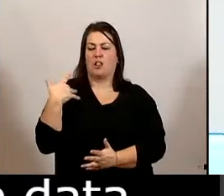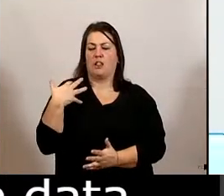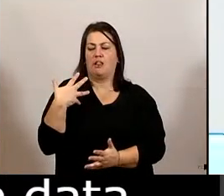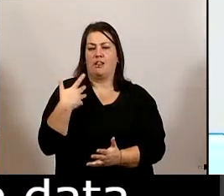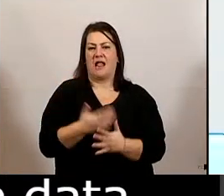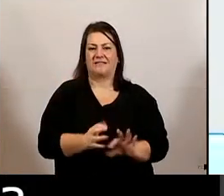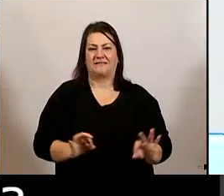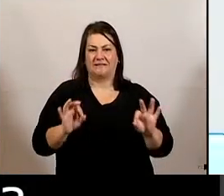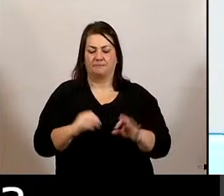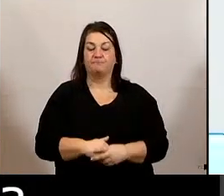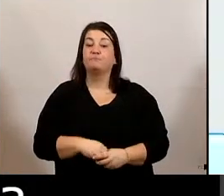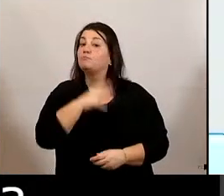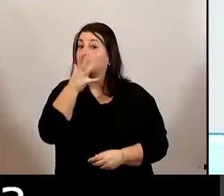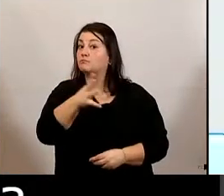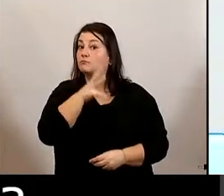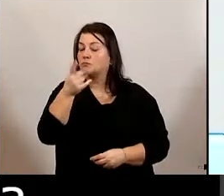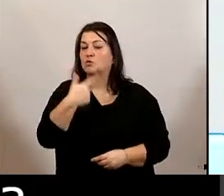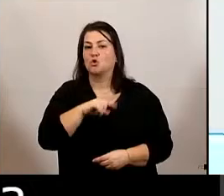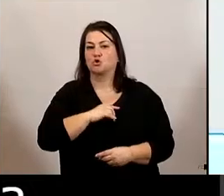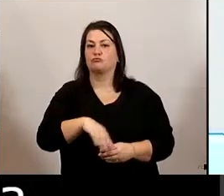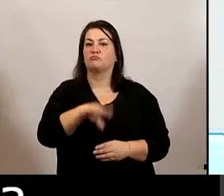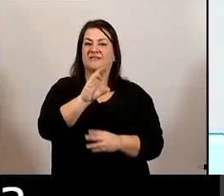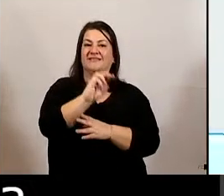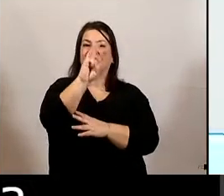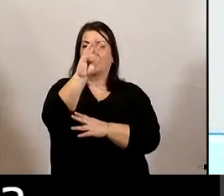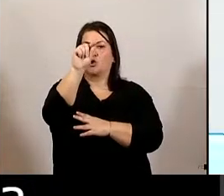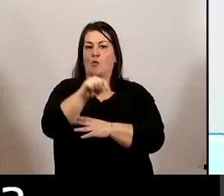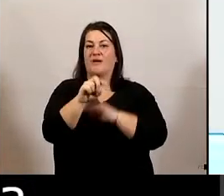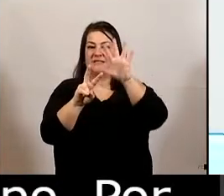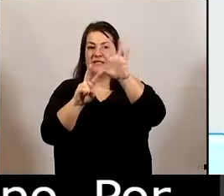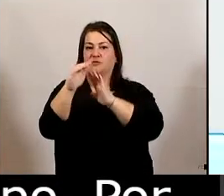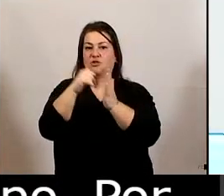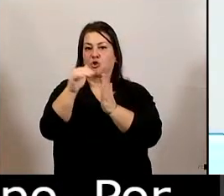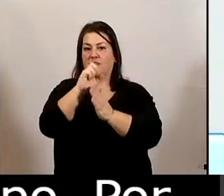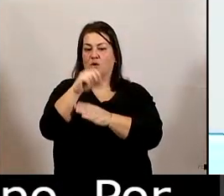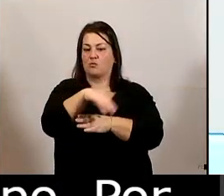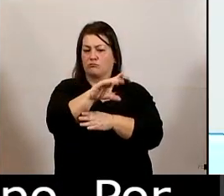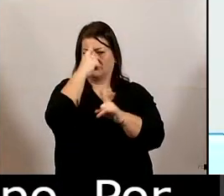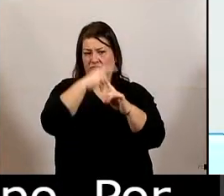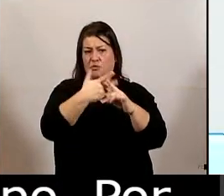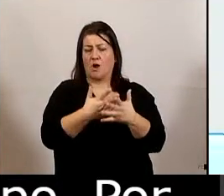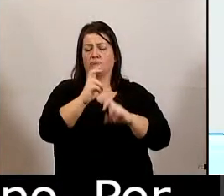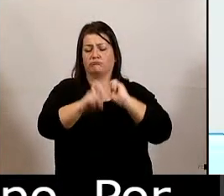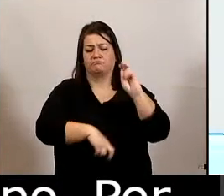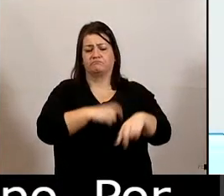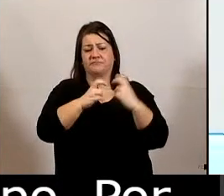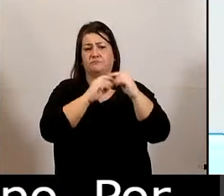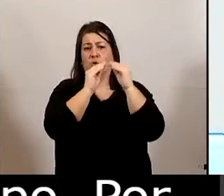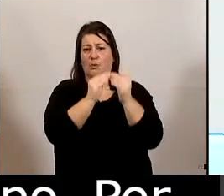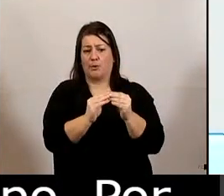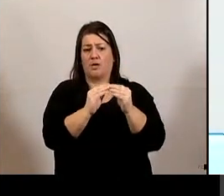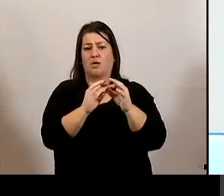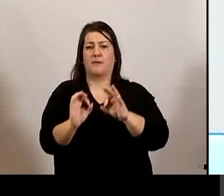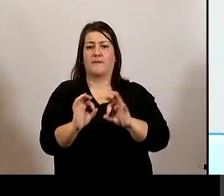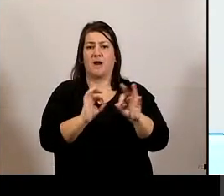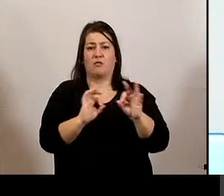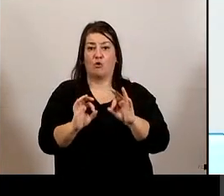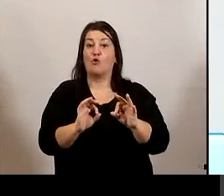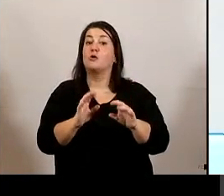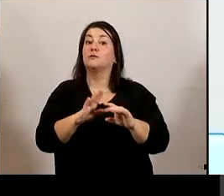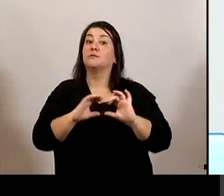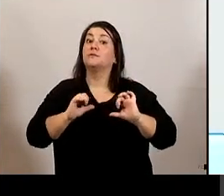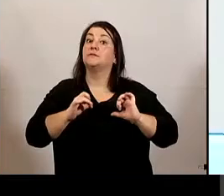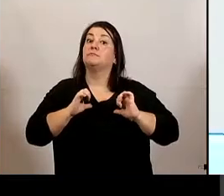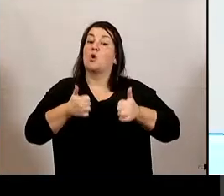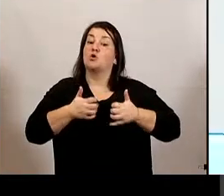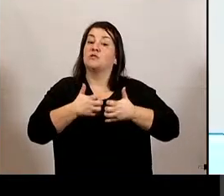tiempo. Por eso, destinaremos 3,7 millones de euros a trabajos de rehabilitación, acondicionamiento y puesta en servicio